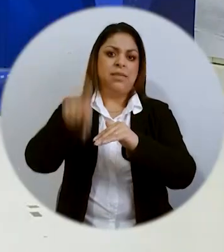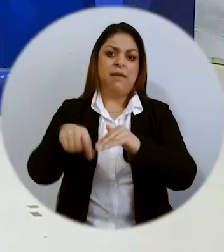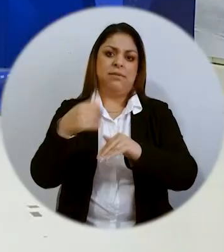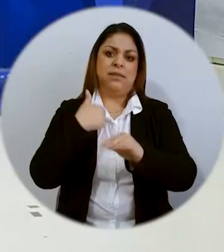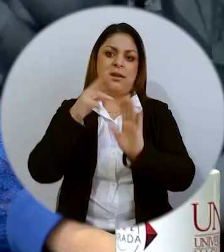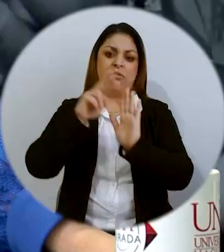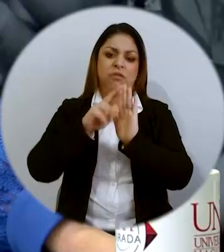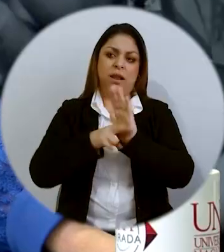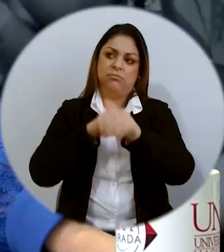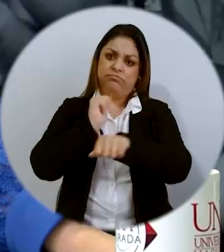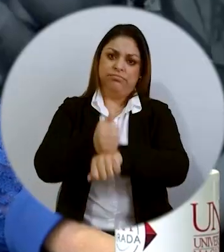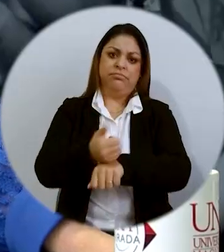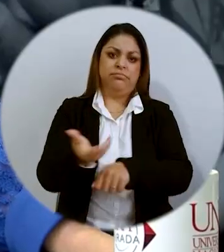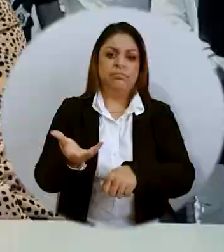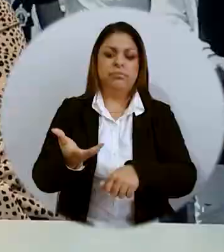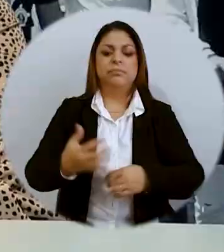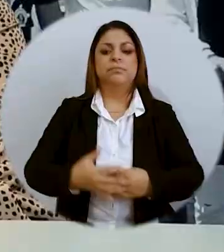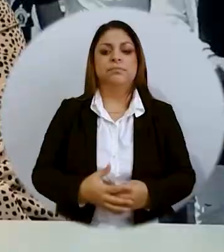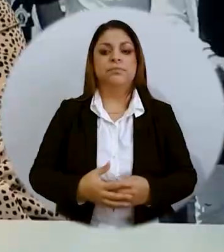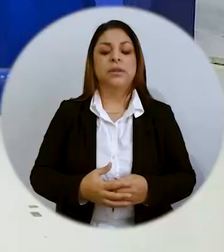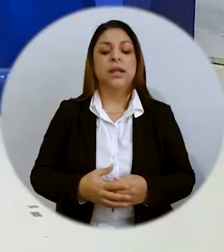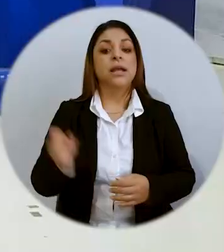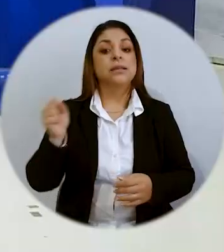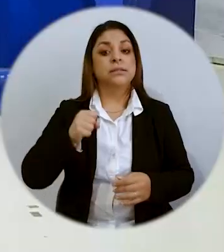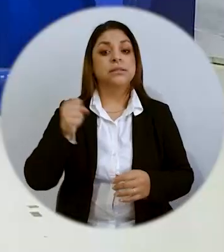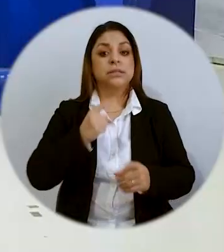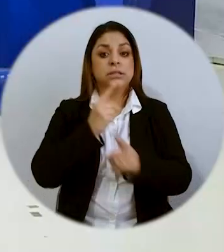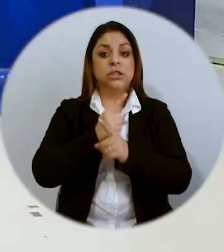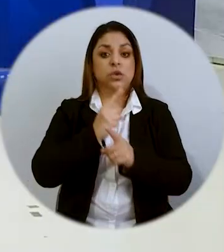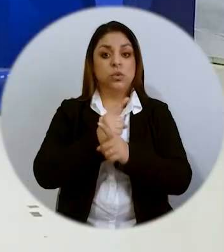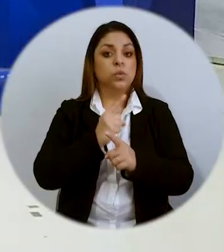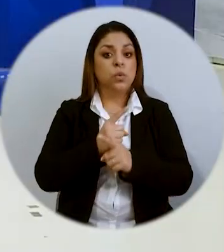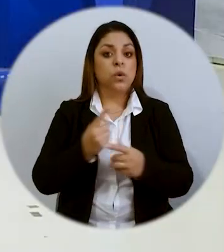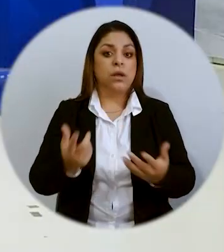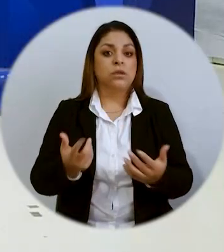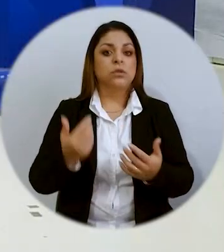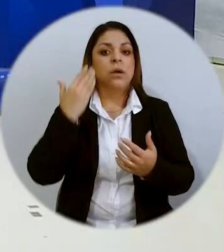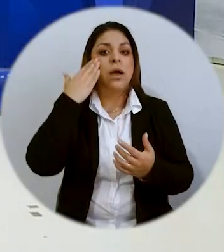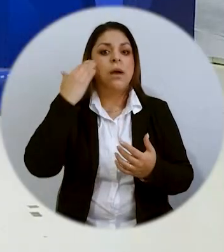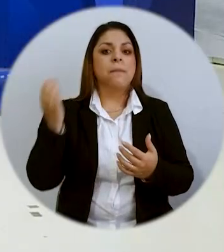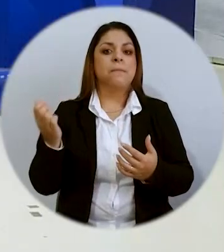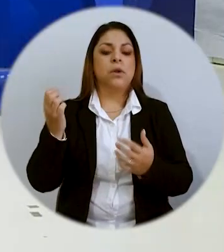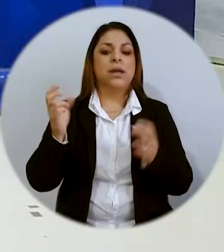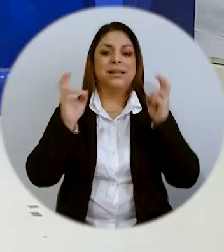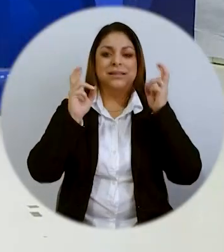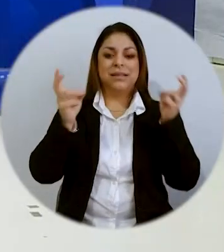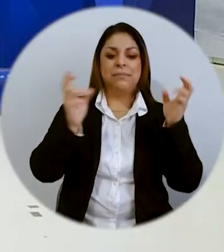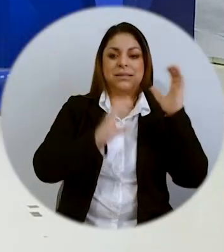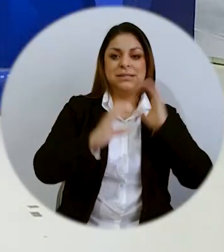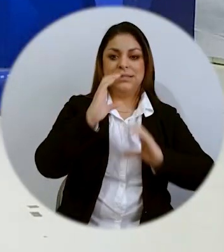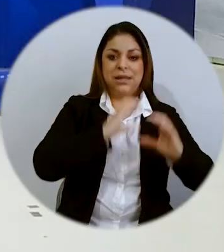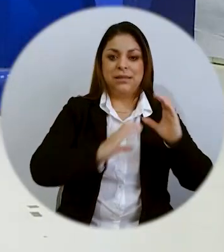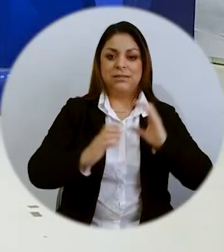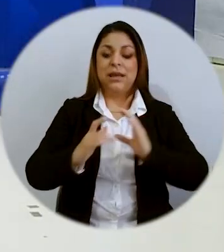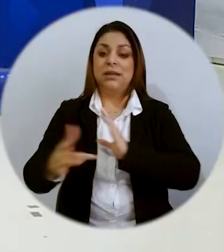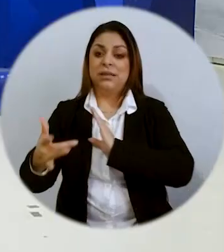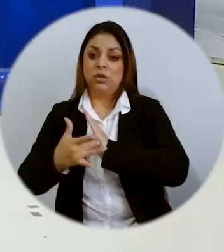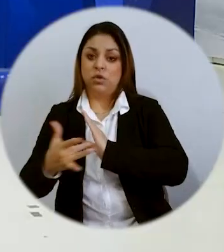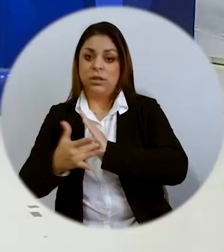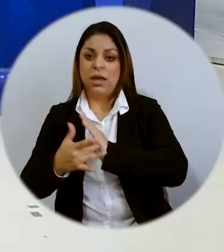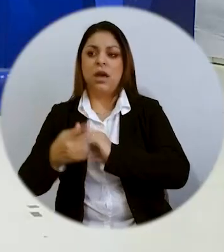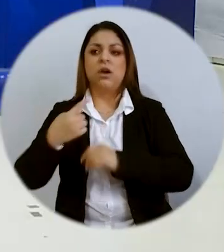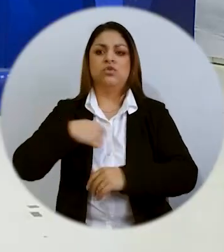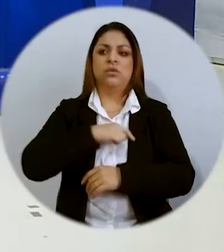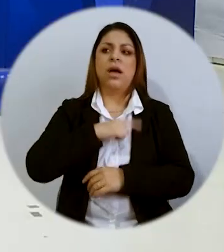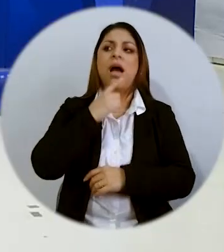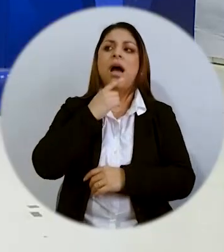bonito todo, pero hay que poner reglas. Sí, en el telón de fondo, que es la concepción de la ciencia y la